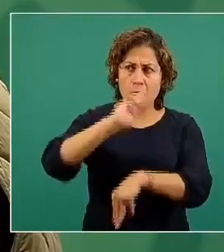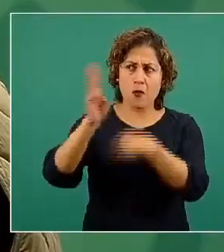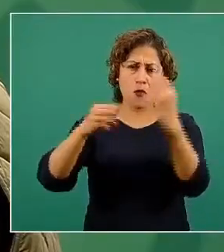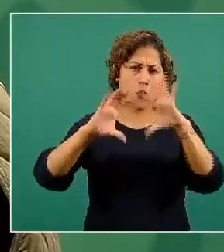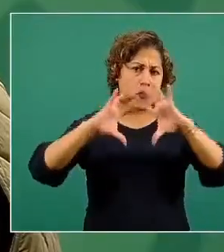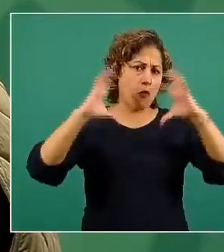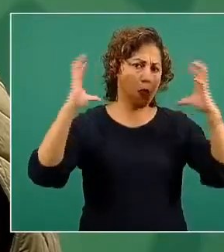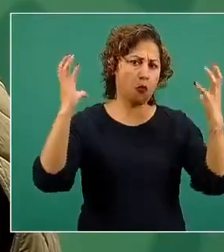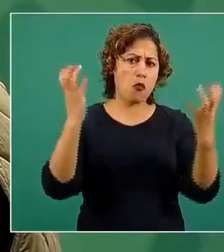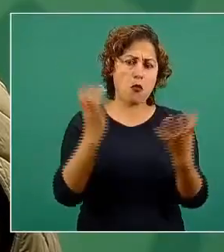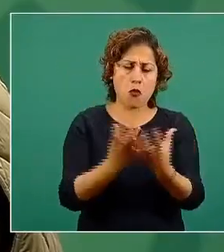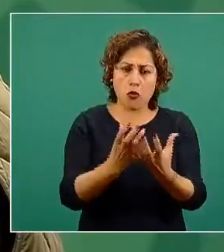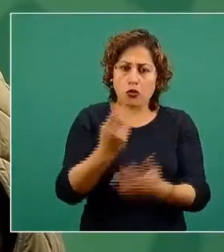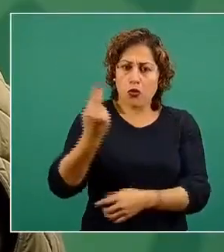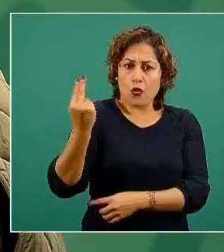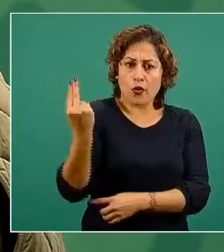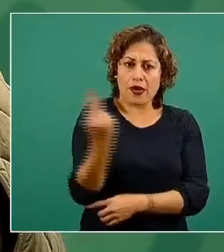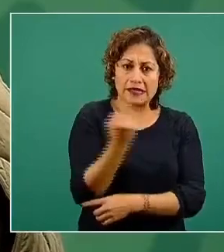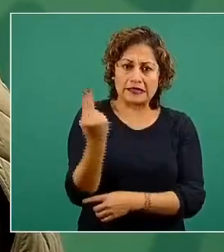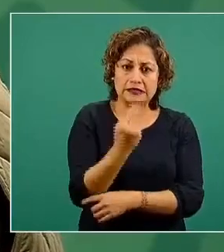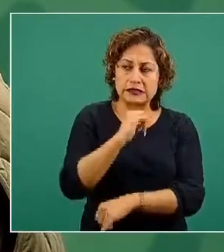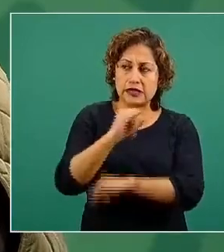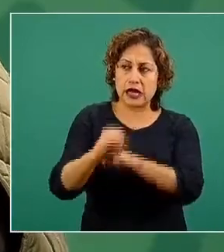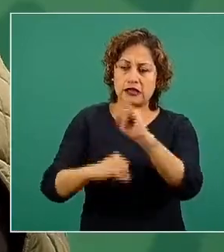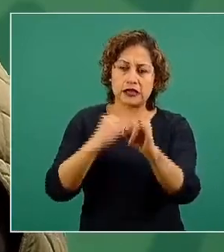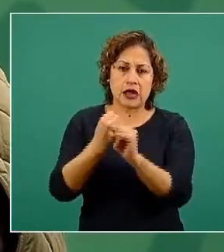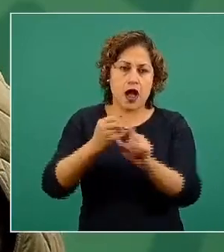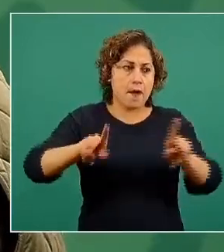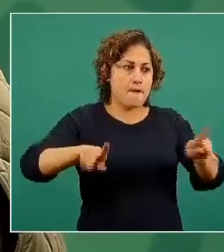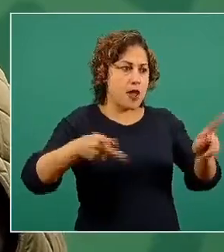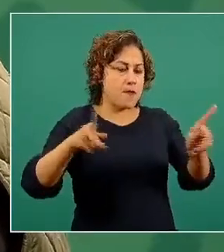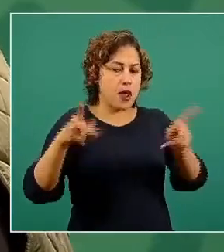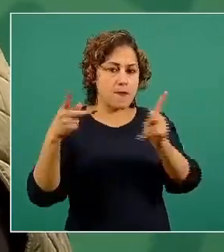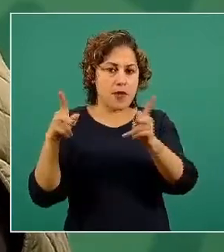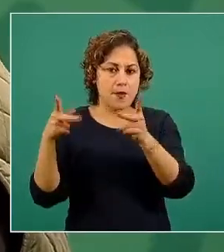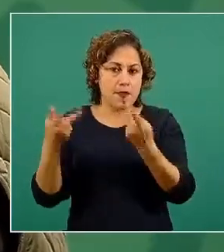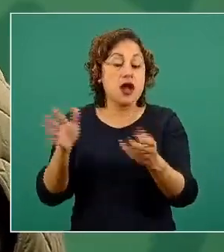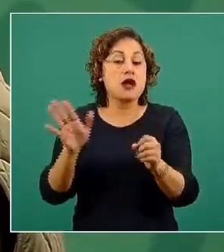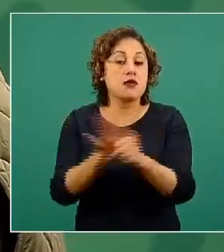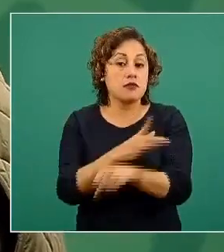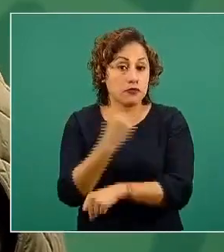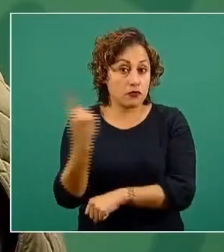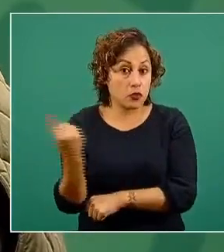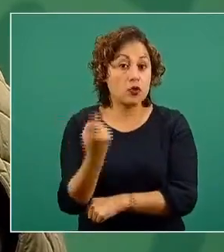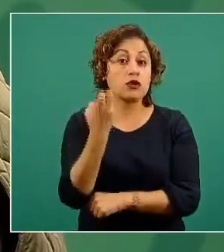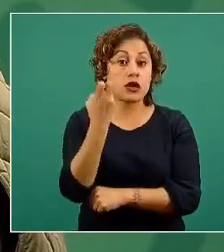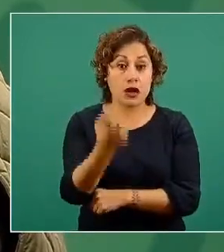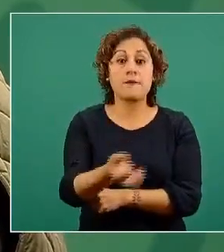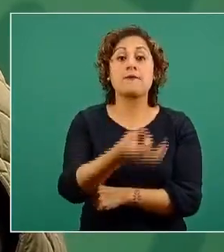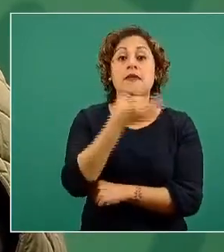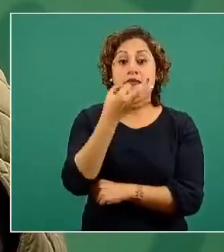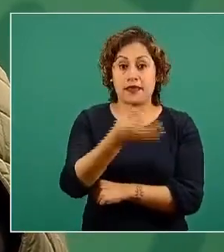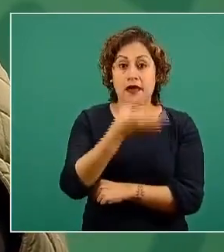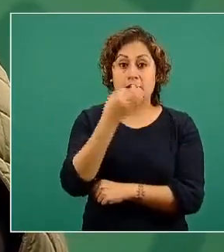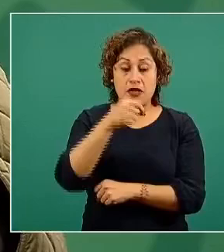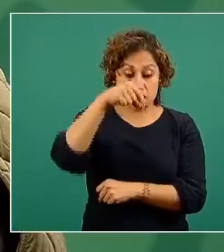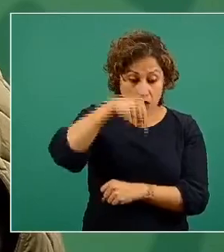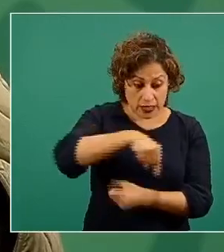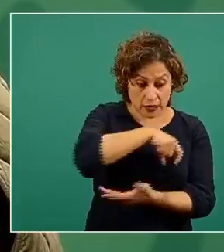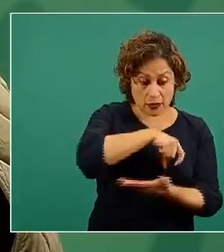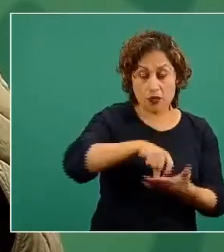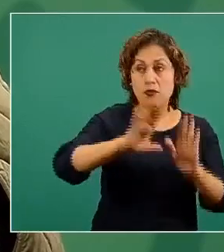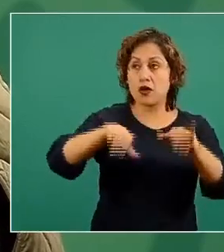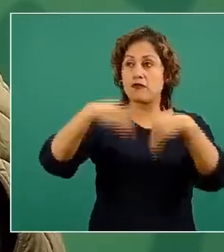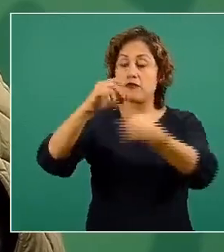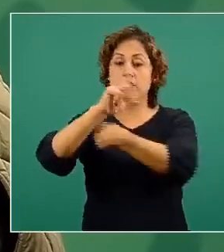un mercado internacional muy necesitado, porque muchos de estos medicamentos también han sido compras internacionales, pero la